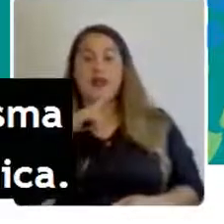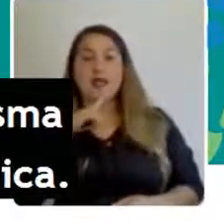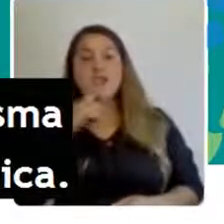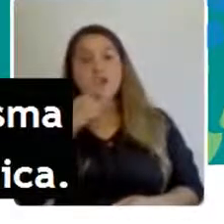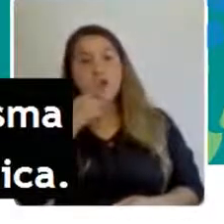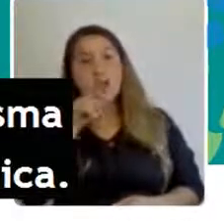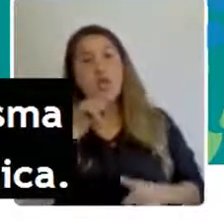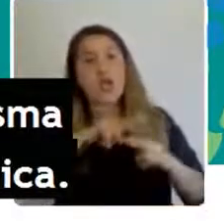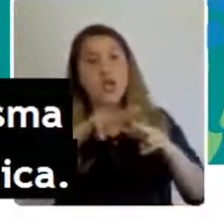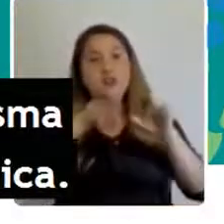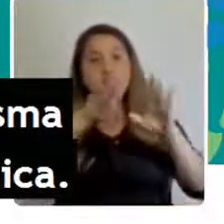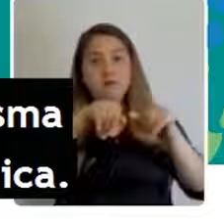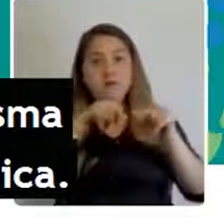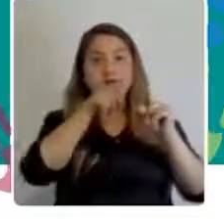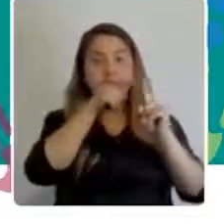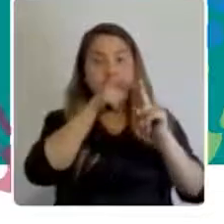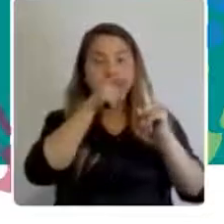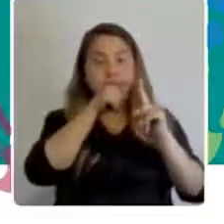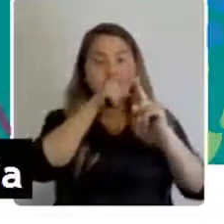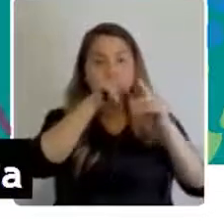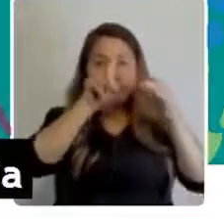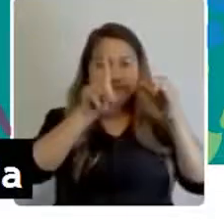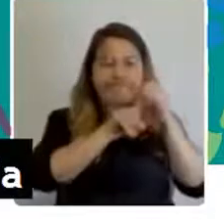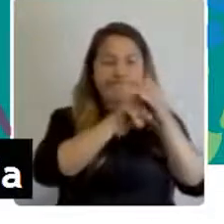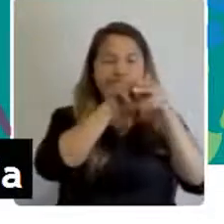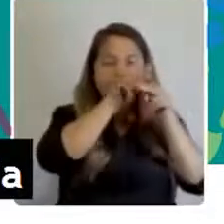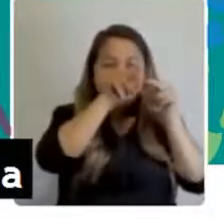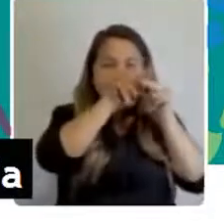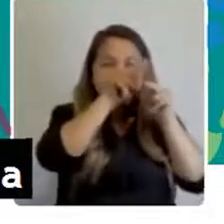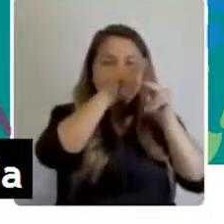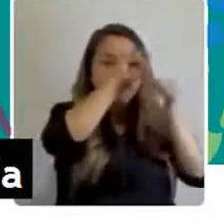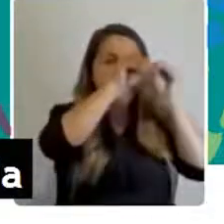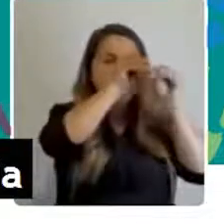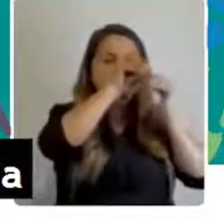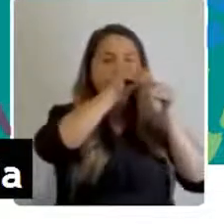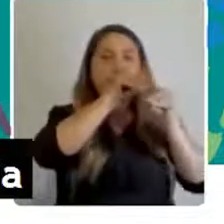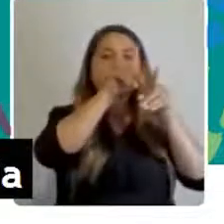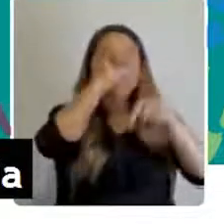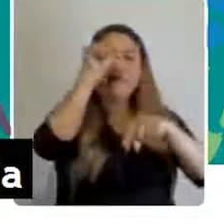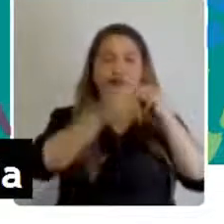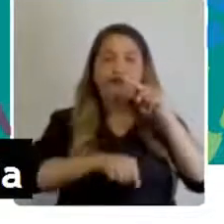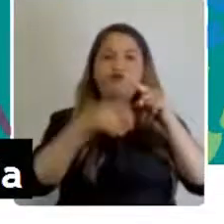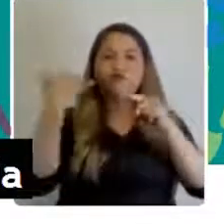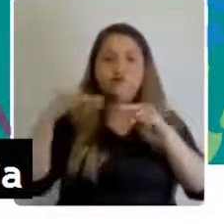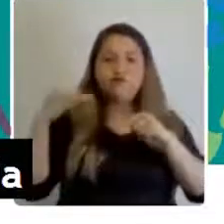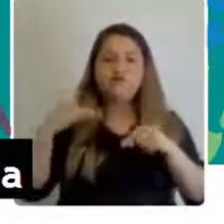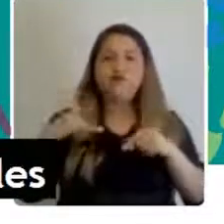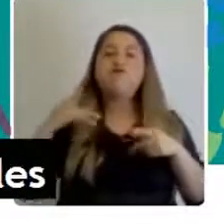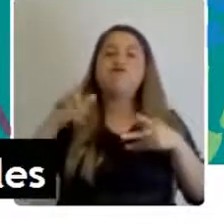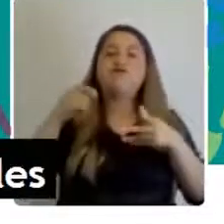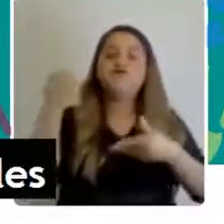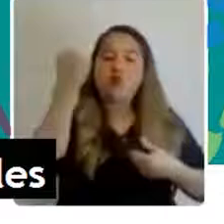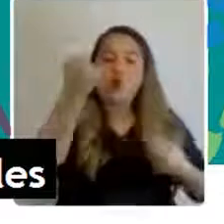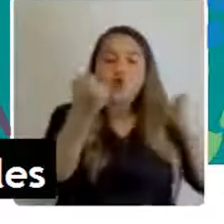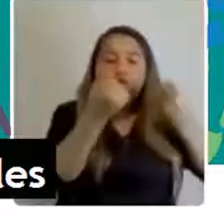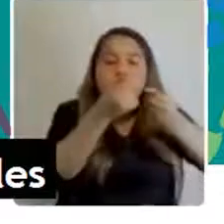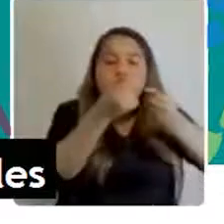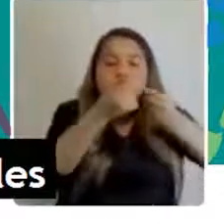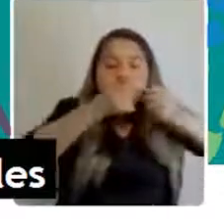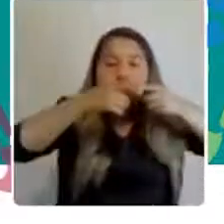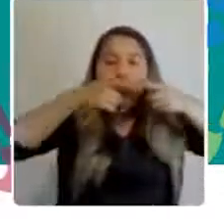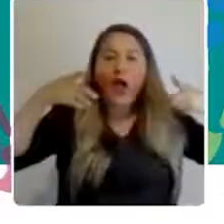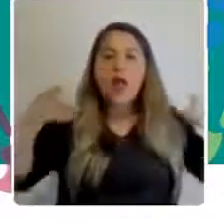también esa participación allí tan protagónica. Se confirma una vez más la importancia de la colaboración amplia, porque los planes pueden